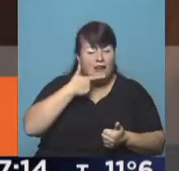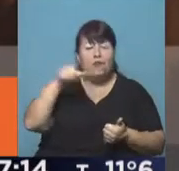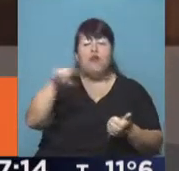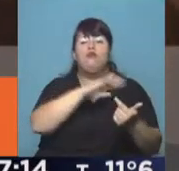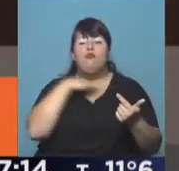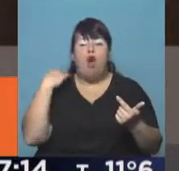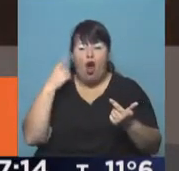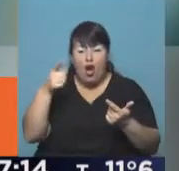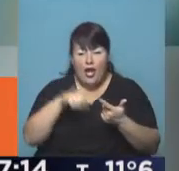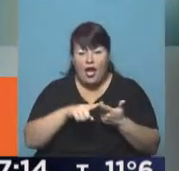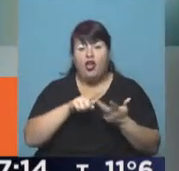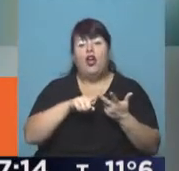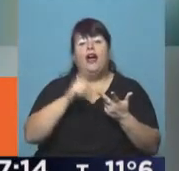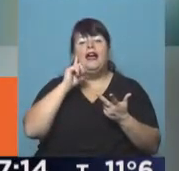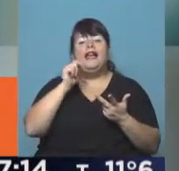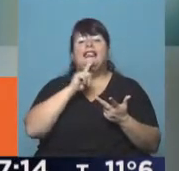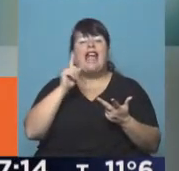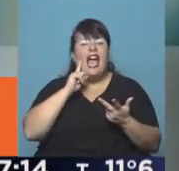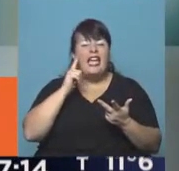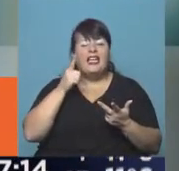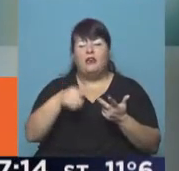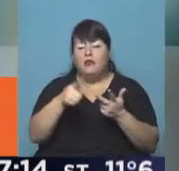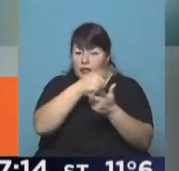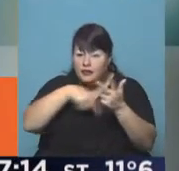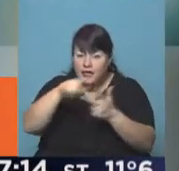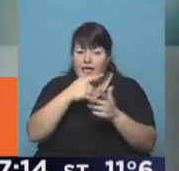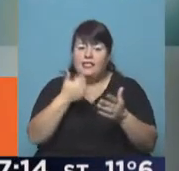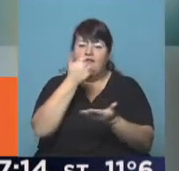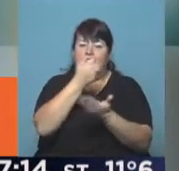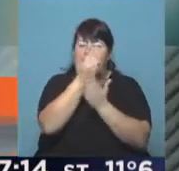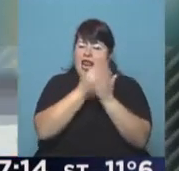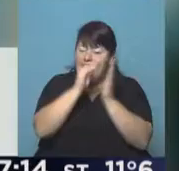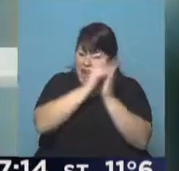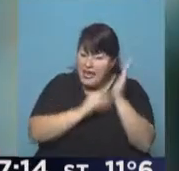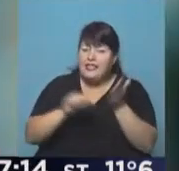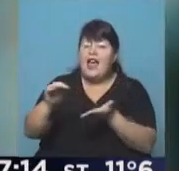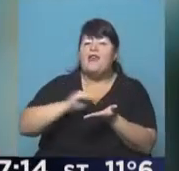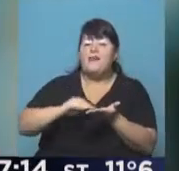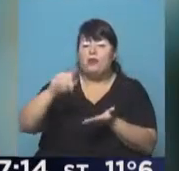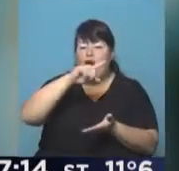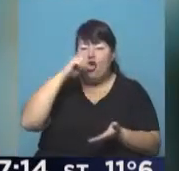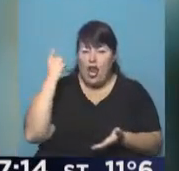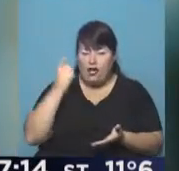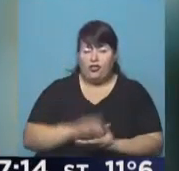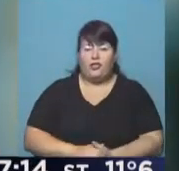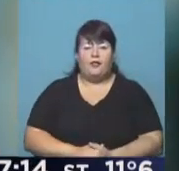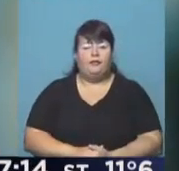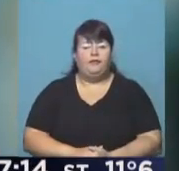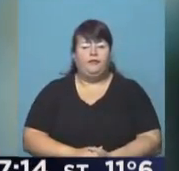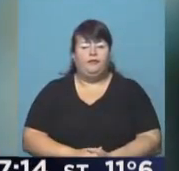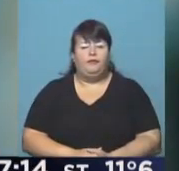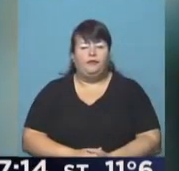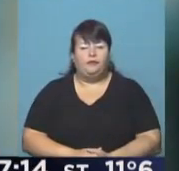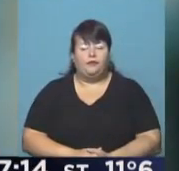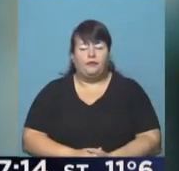Guillermo Moreno e Itaí Hagman como cabezas de las listas para diputados nacionales.